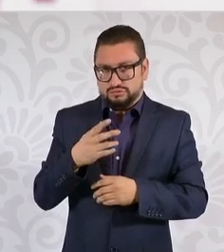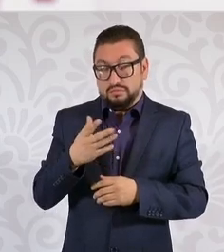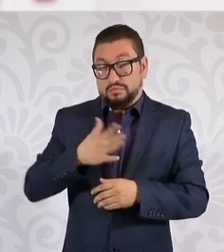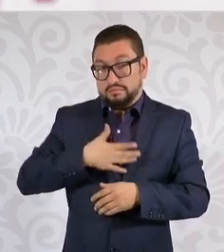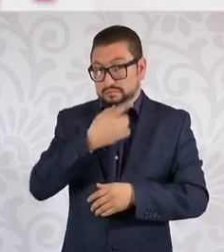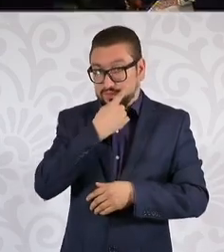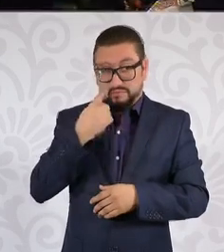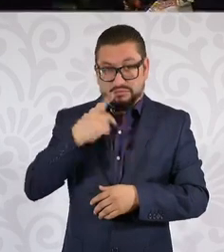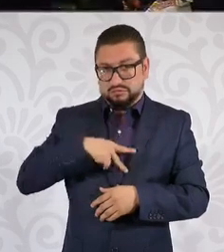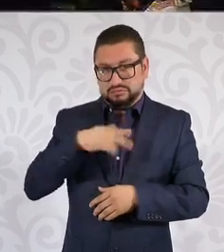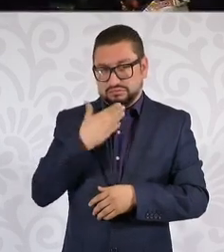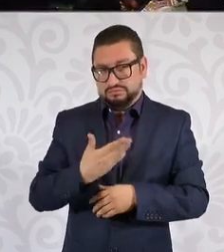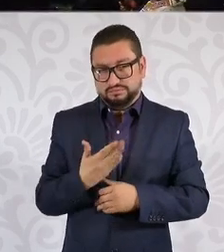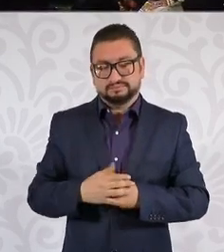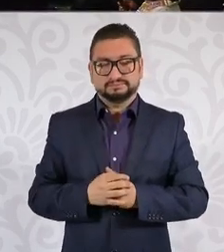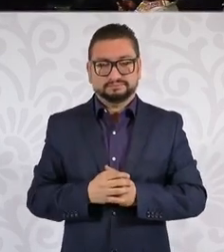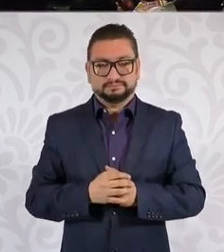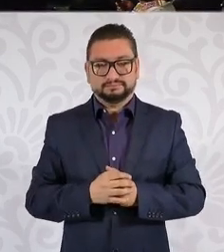vista.